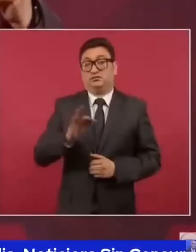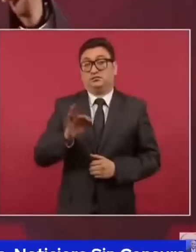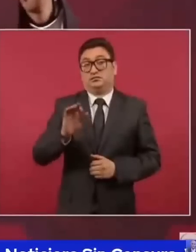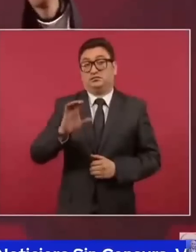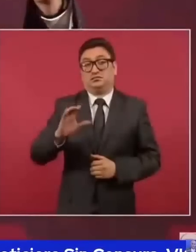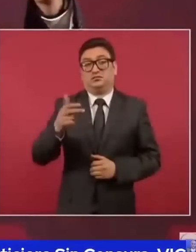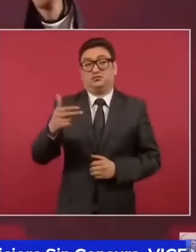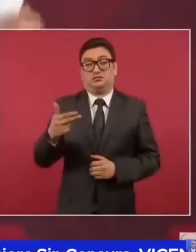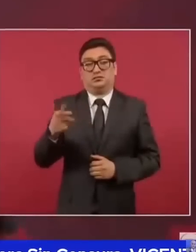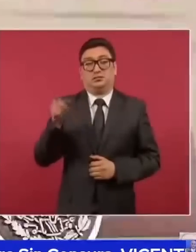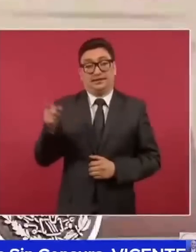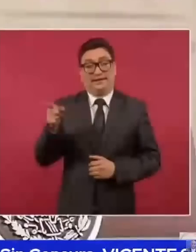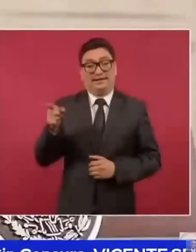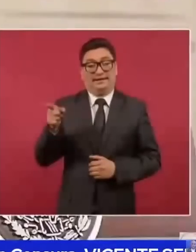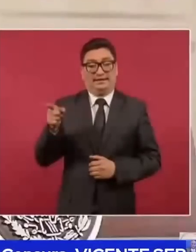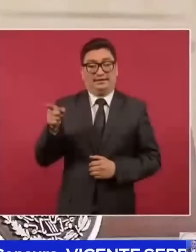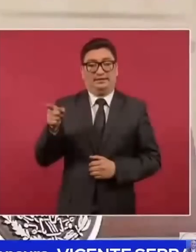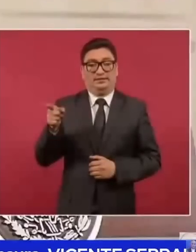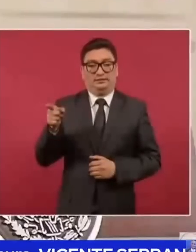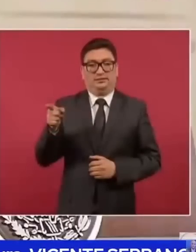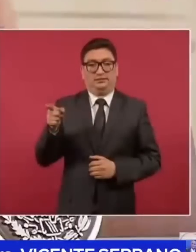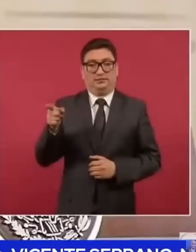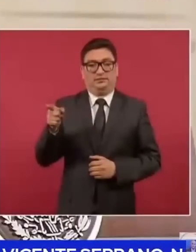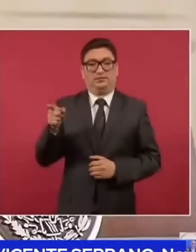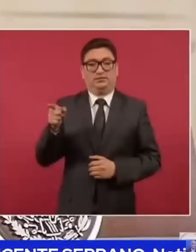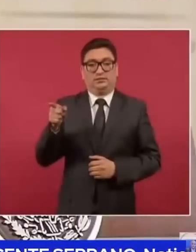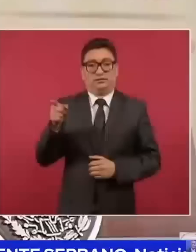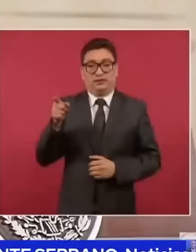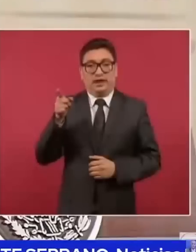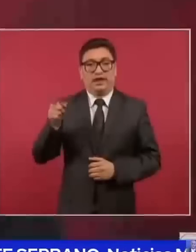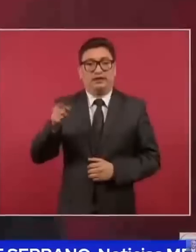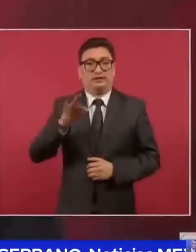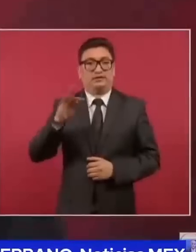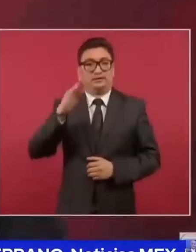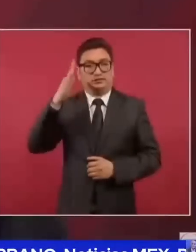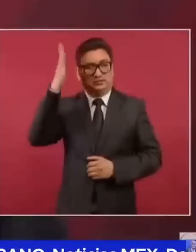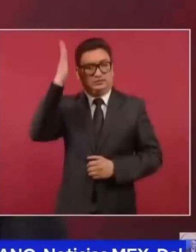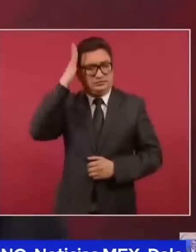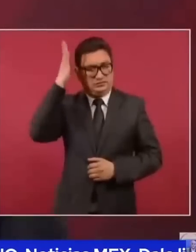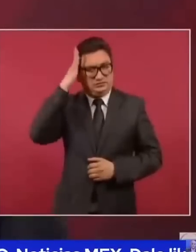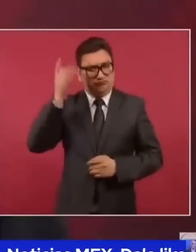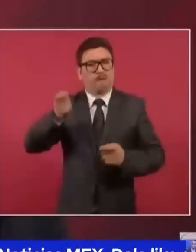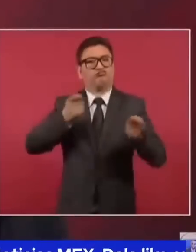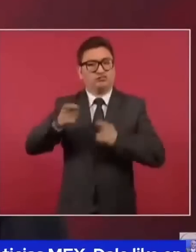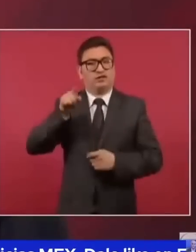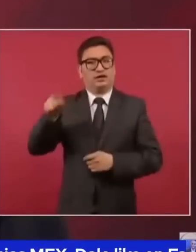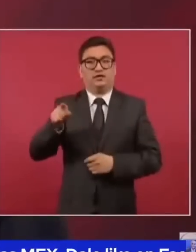Calderón es mi dirigente,